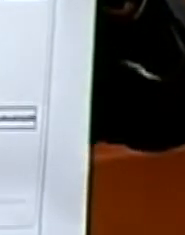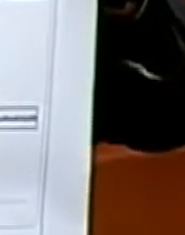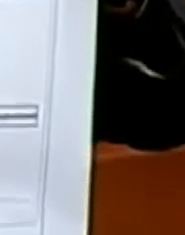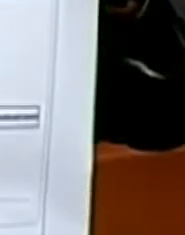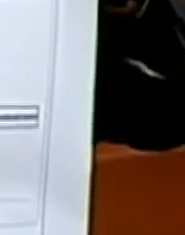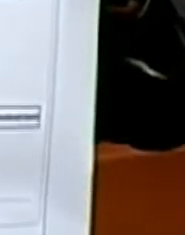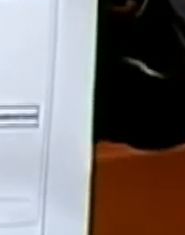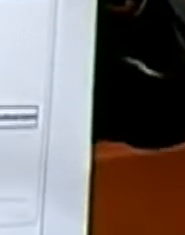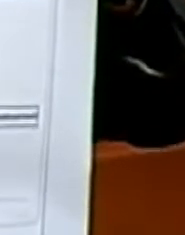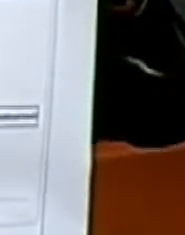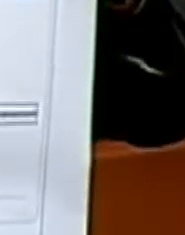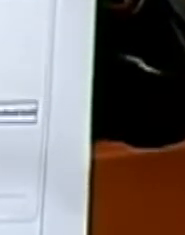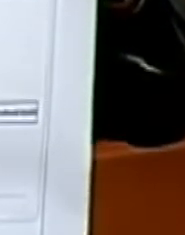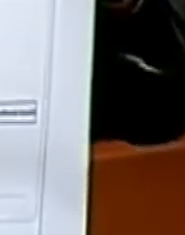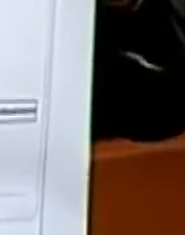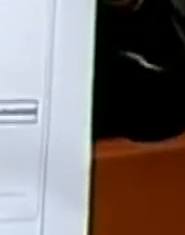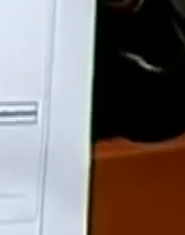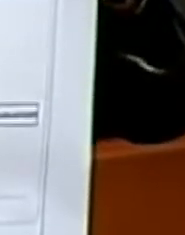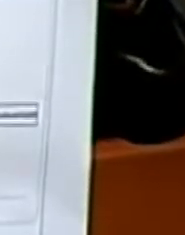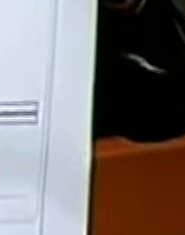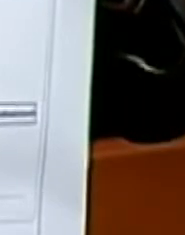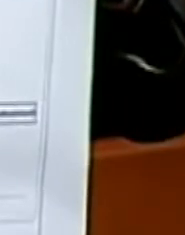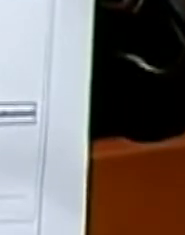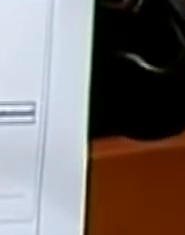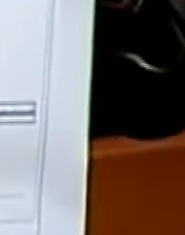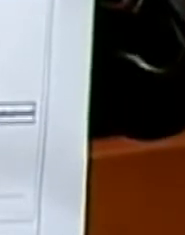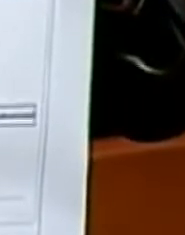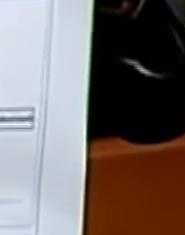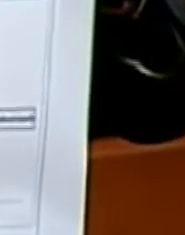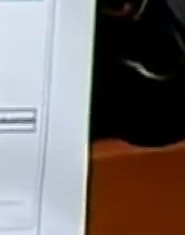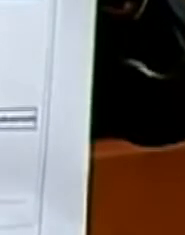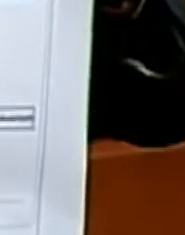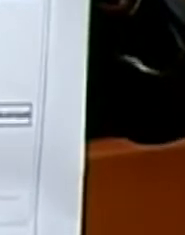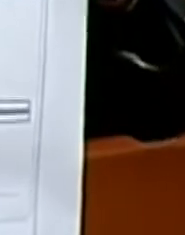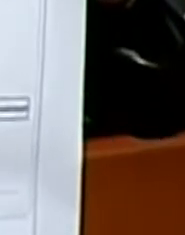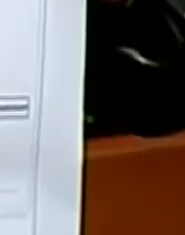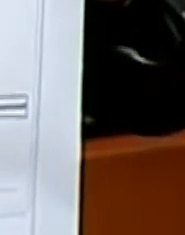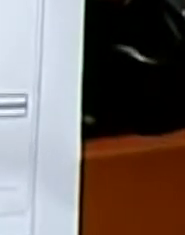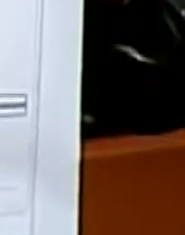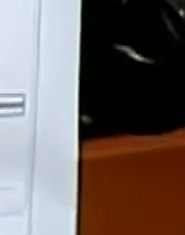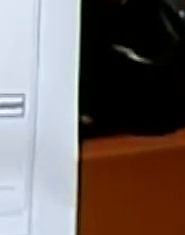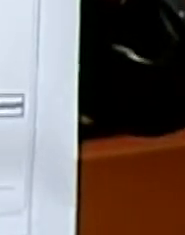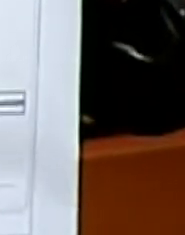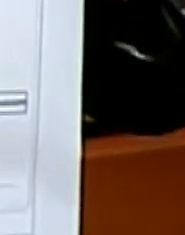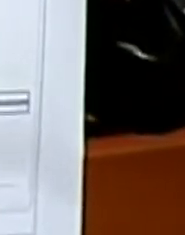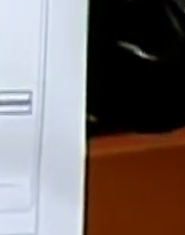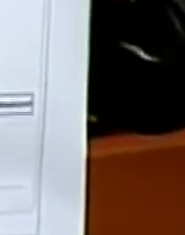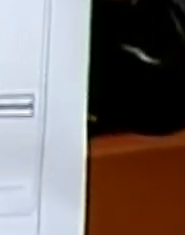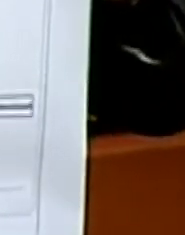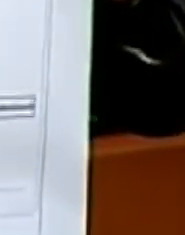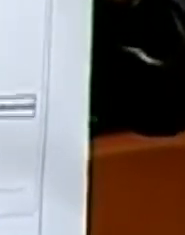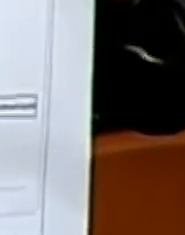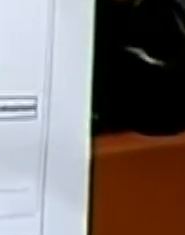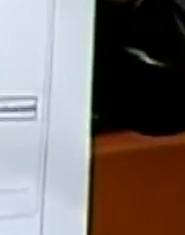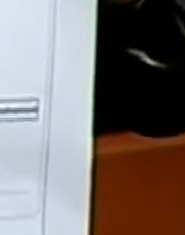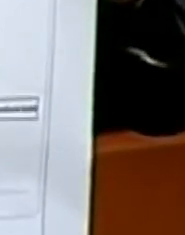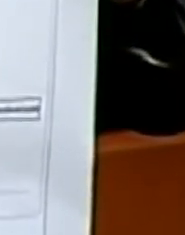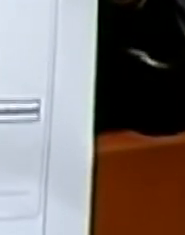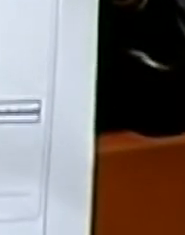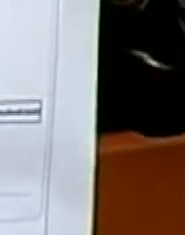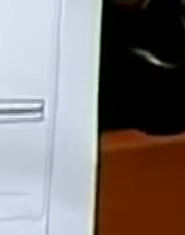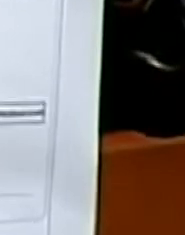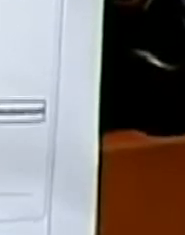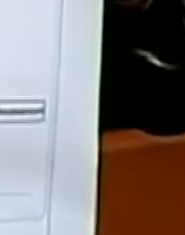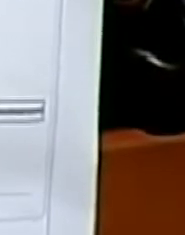Este no es el único, son muy pocos, pero este es un ejemplo de un municipio que